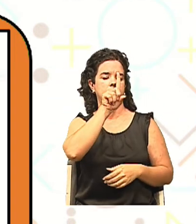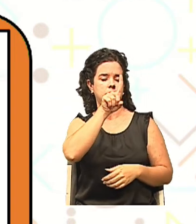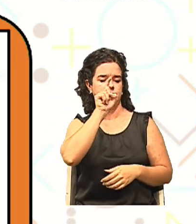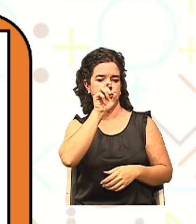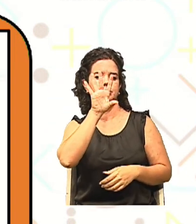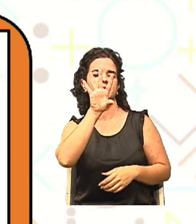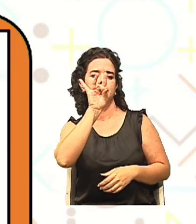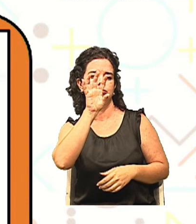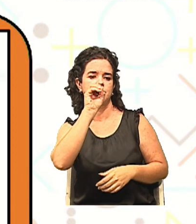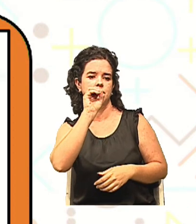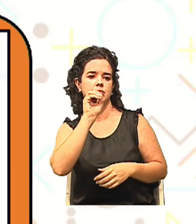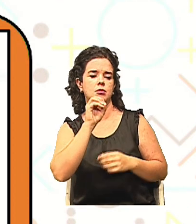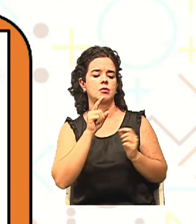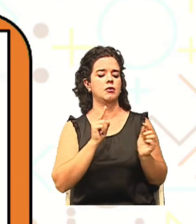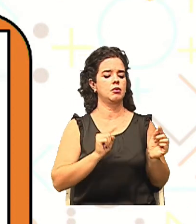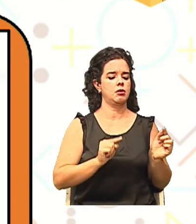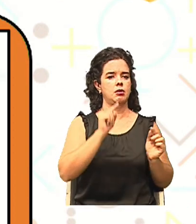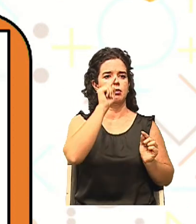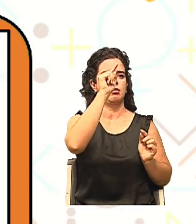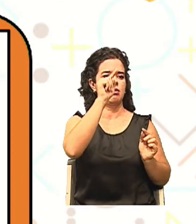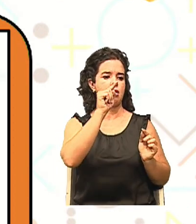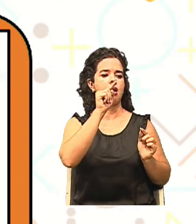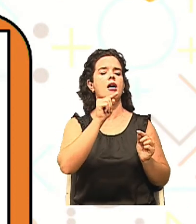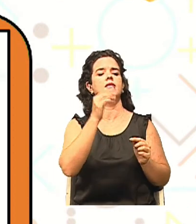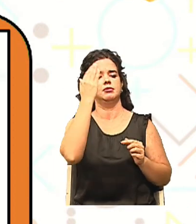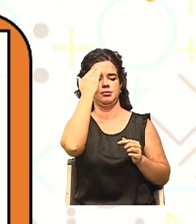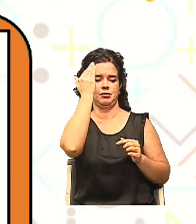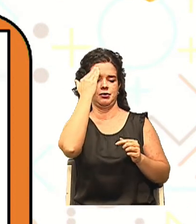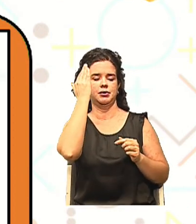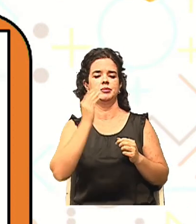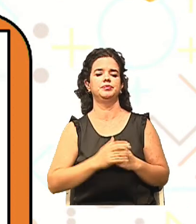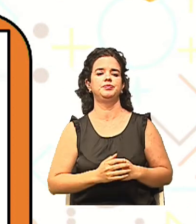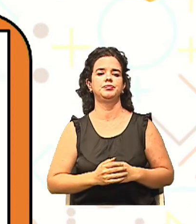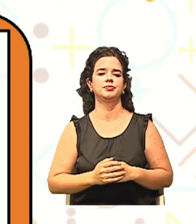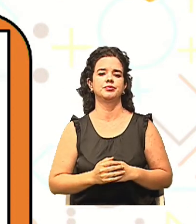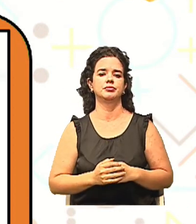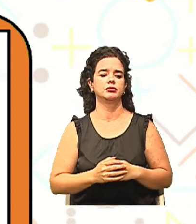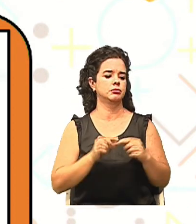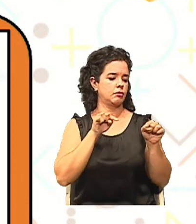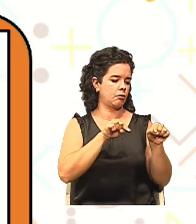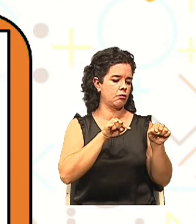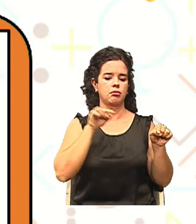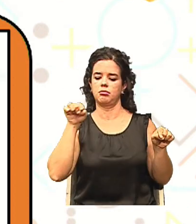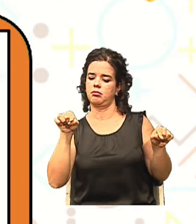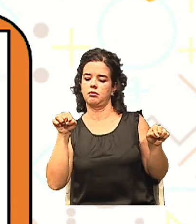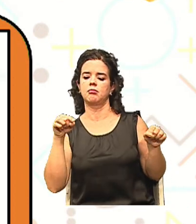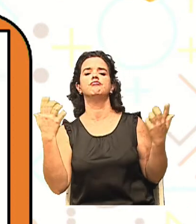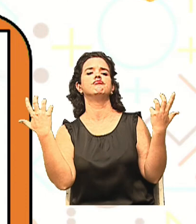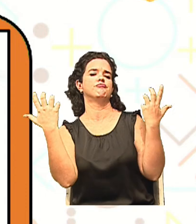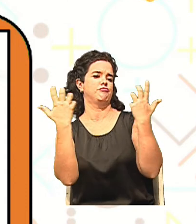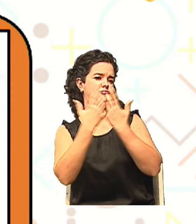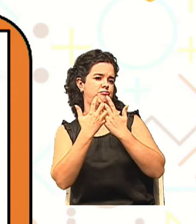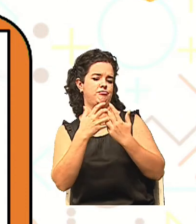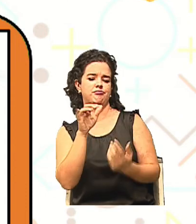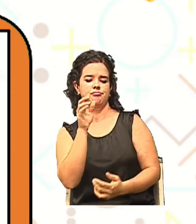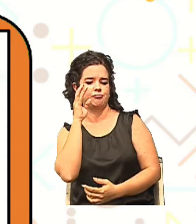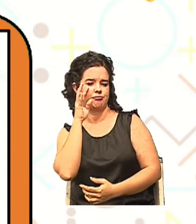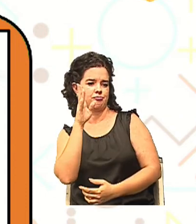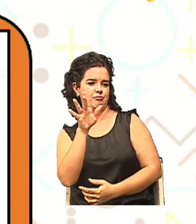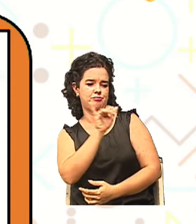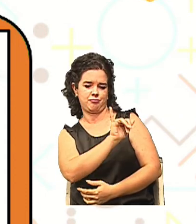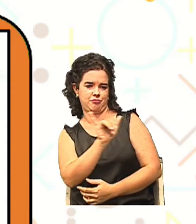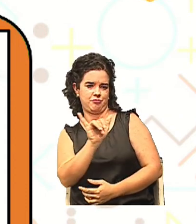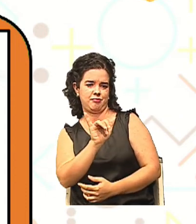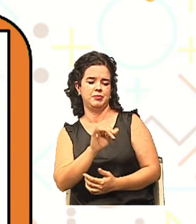y 62, que son las medidas que ya tengo. En ambos casos es igual, por lo tanto, el resultado es